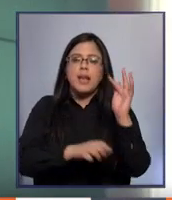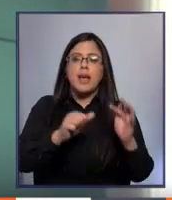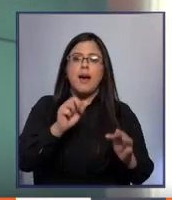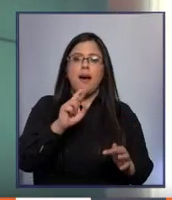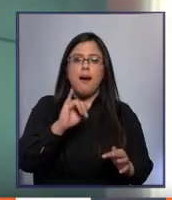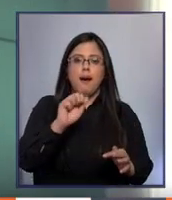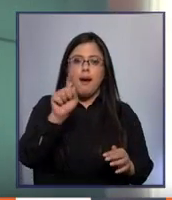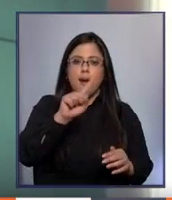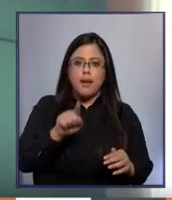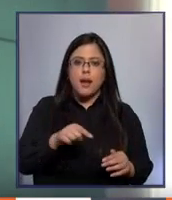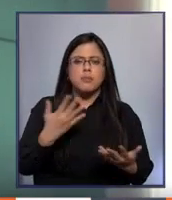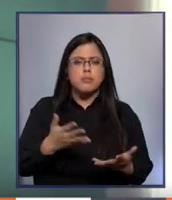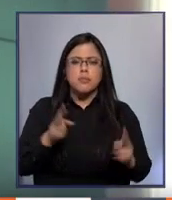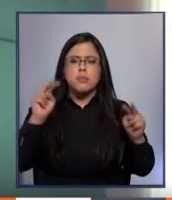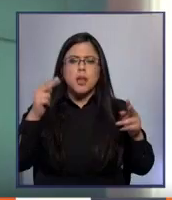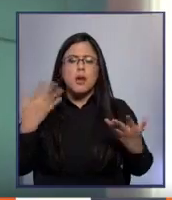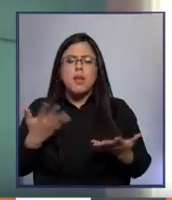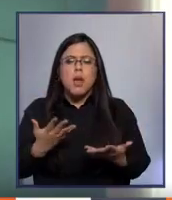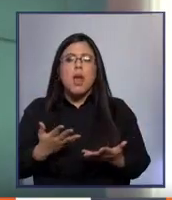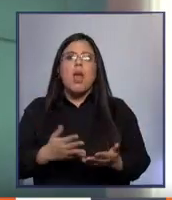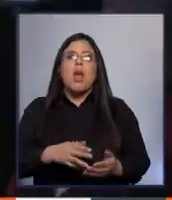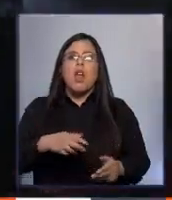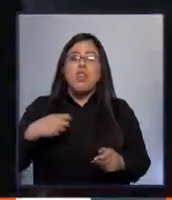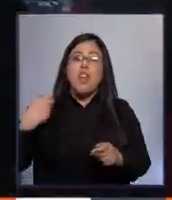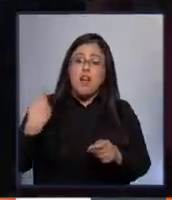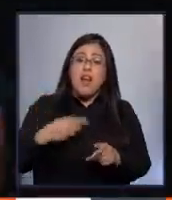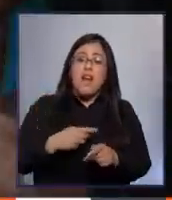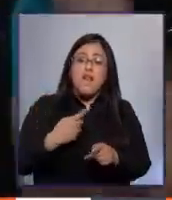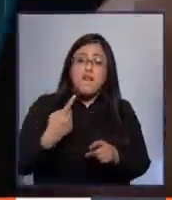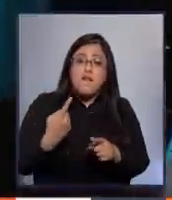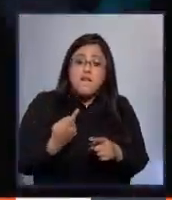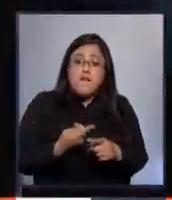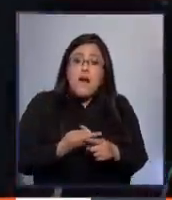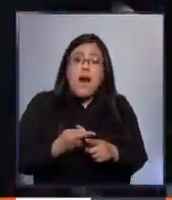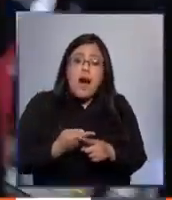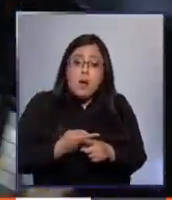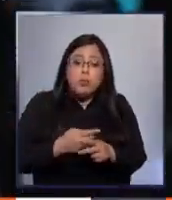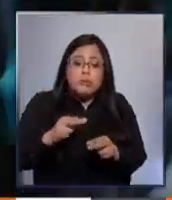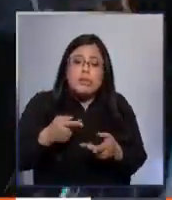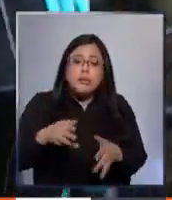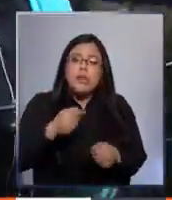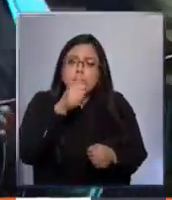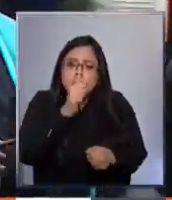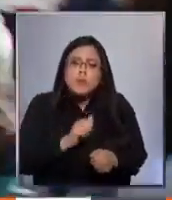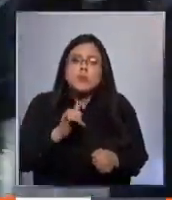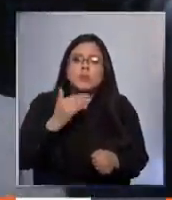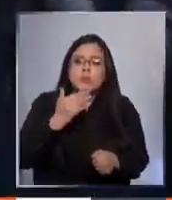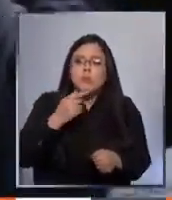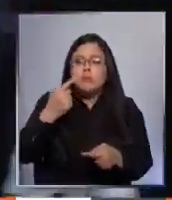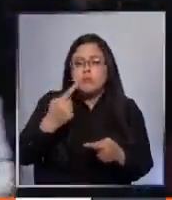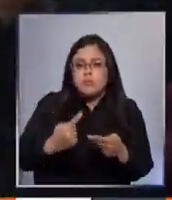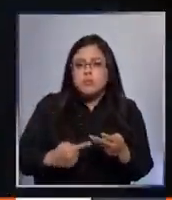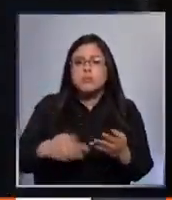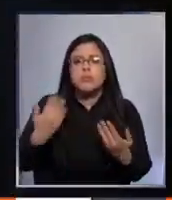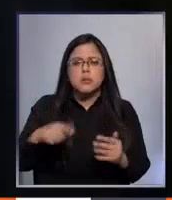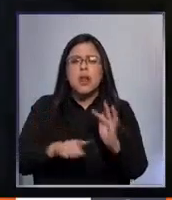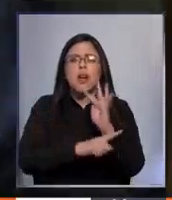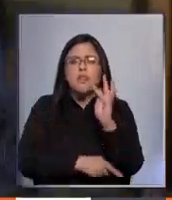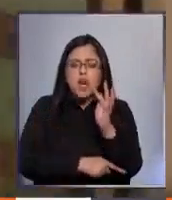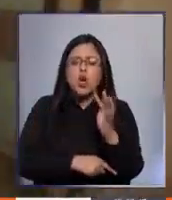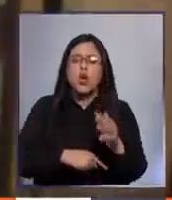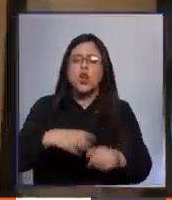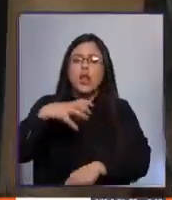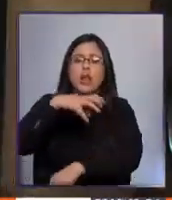delitos de violación de secreto y difusión de datos informáticos. Según la investigación que lleva el fiscal de Magallanes, Eugenio